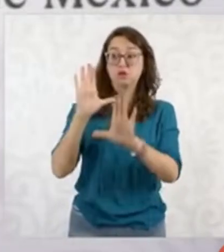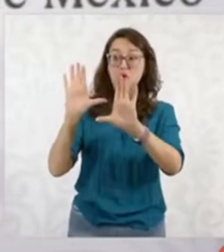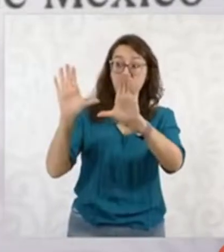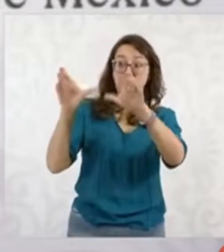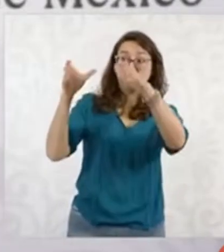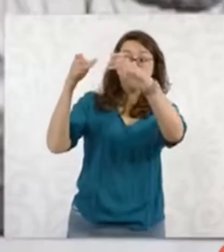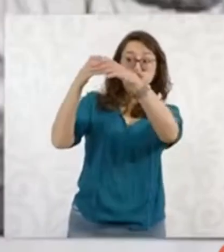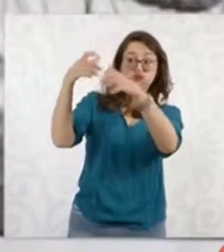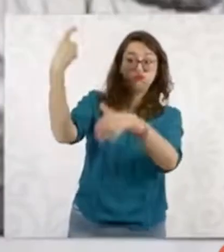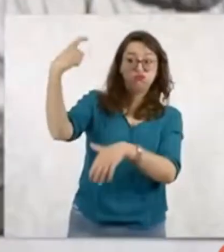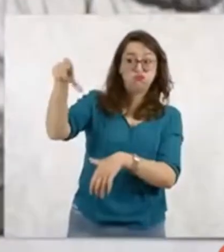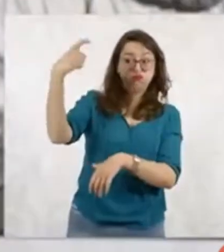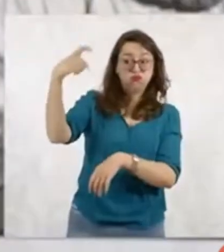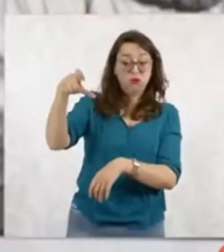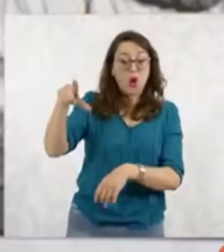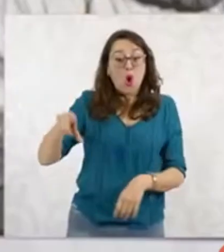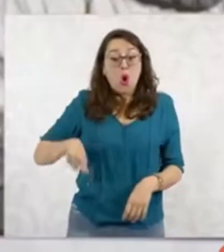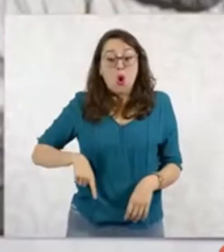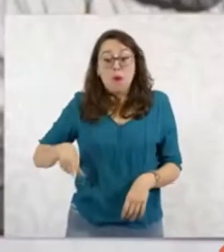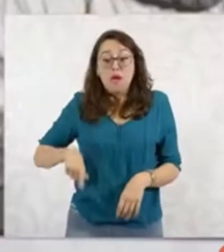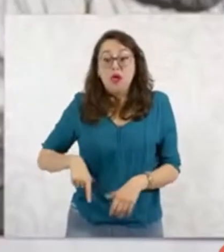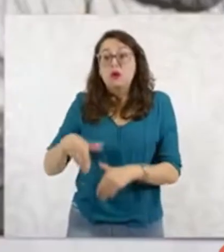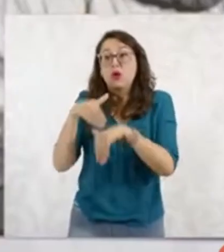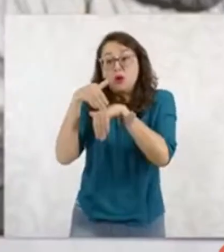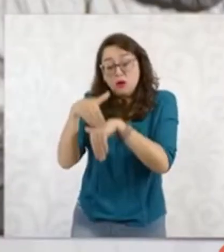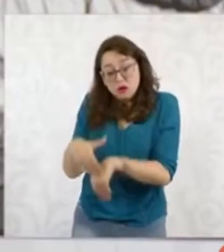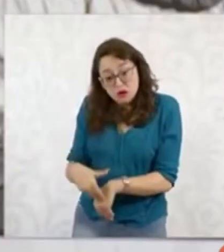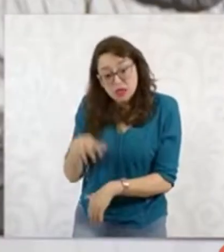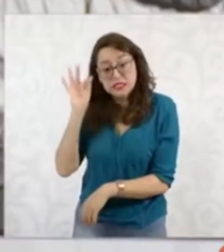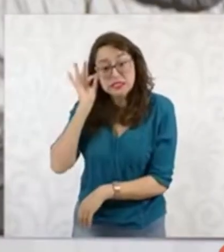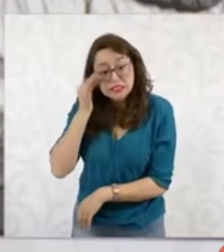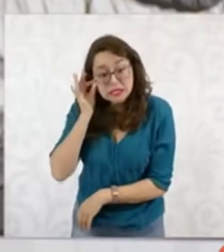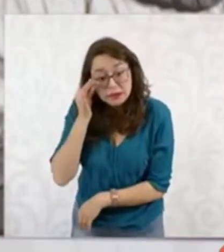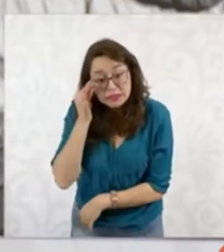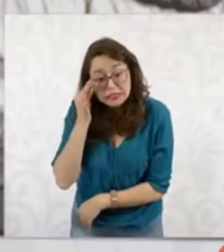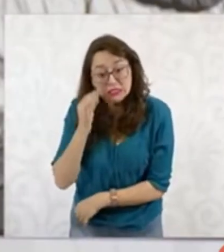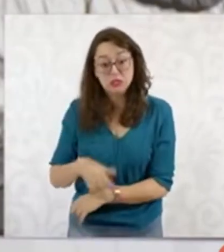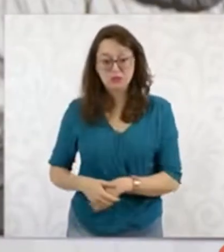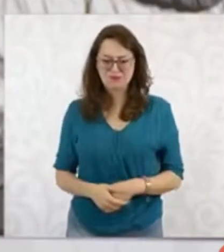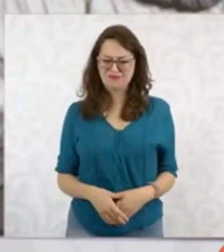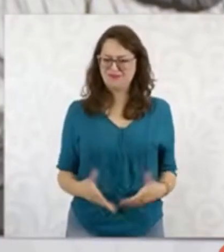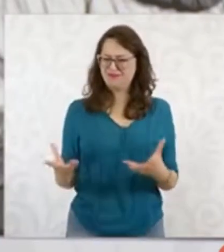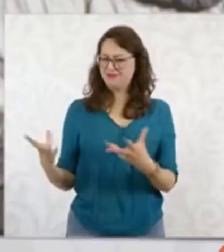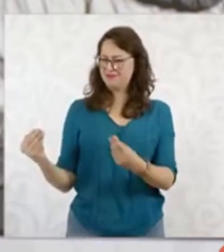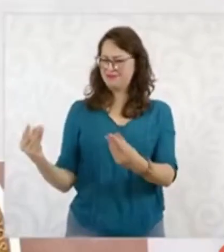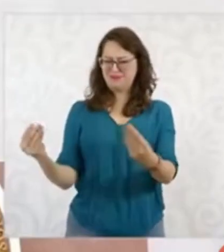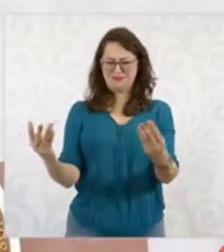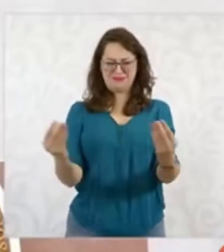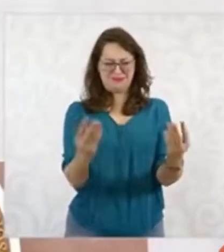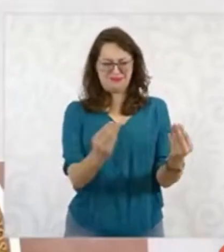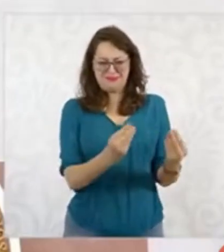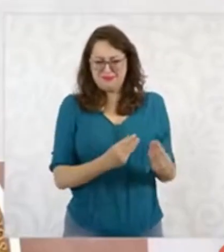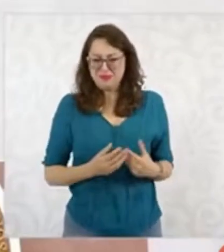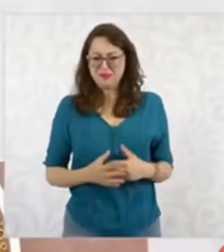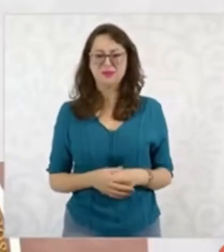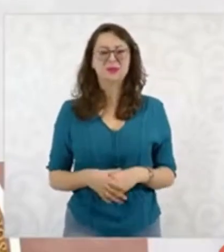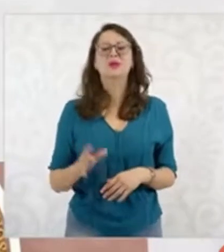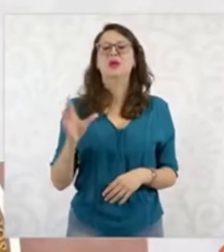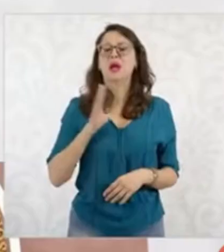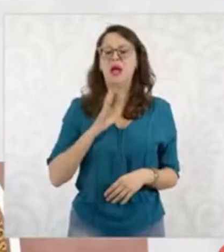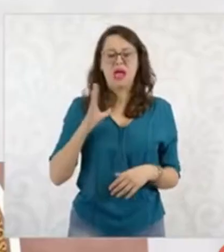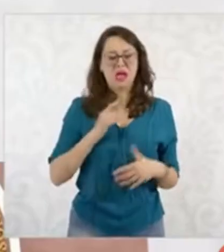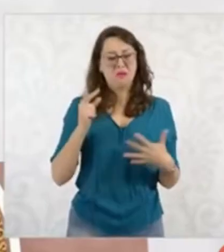cuantos. Y hay enorme cantidad de ejemplos que podemos irlos poco a